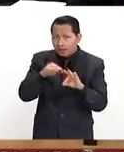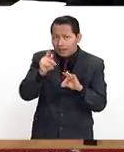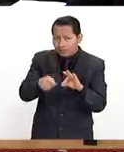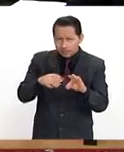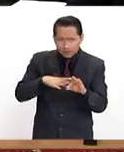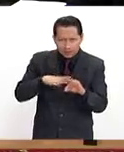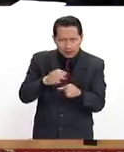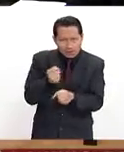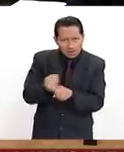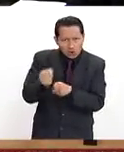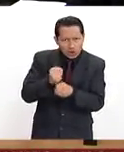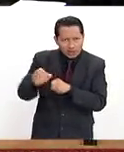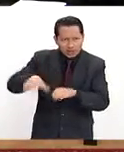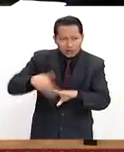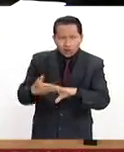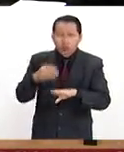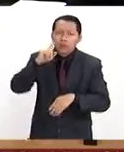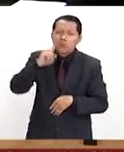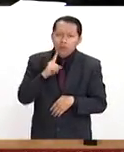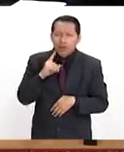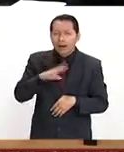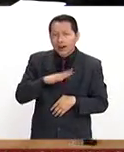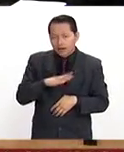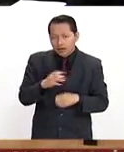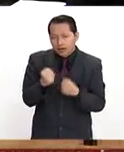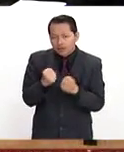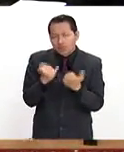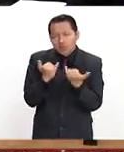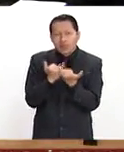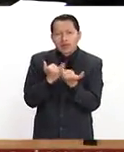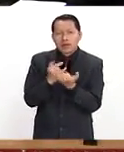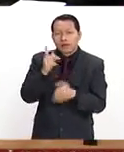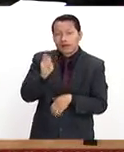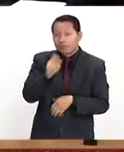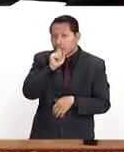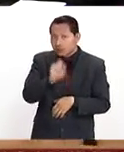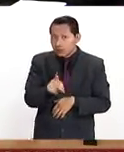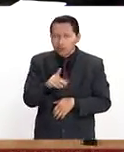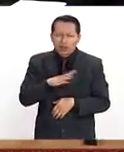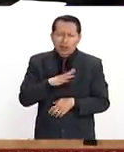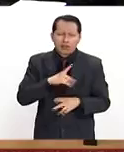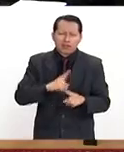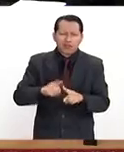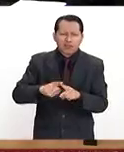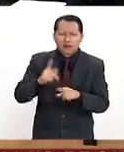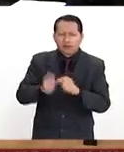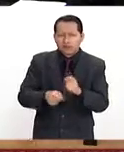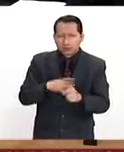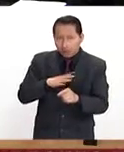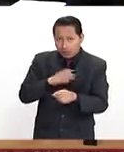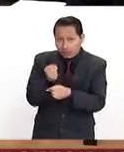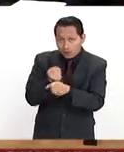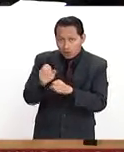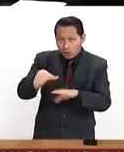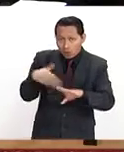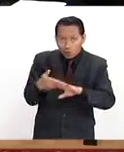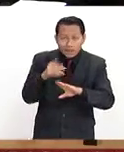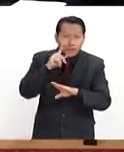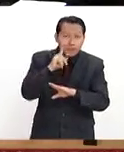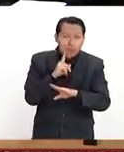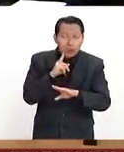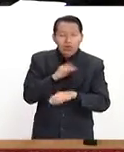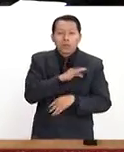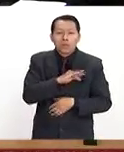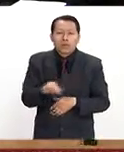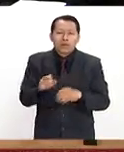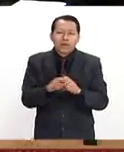la violencia contra las mujeres, lo que impacta, los significados que esconde detrás de esta violencia de las mujeres, como por ejemplo puede ser